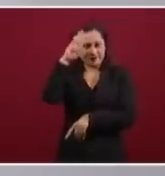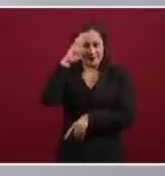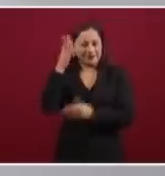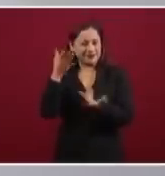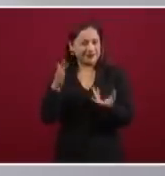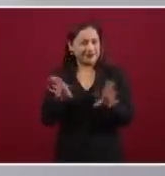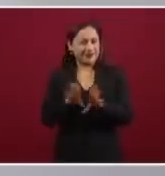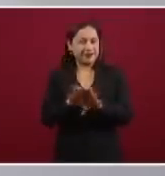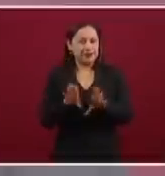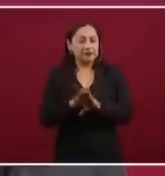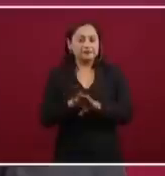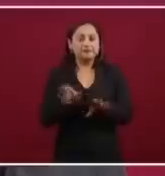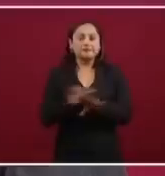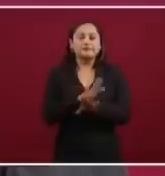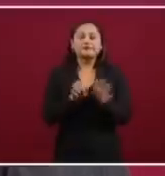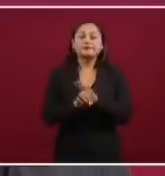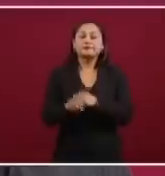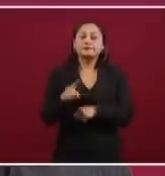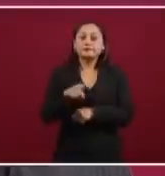Hay una confrontación